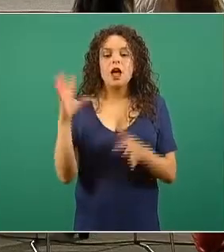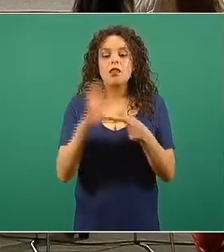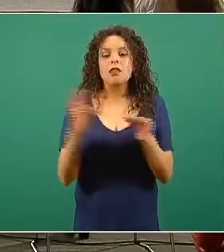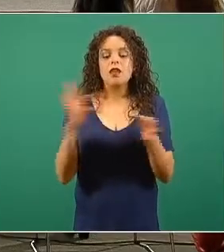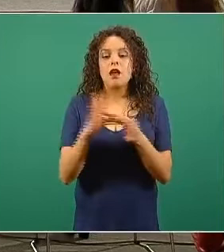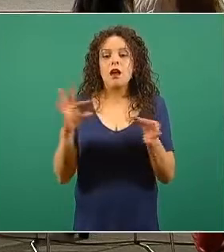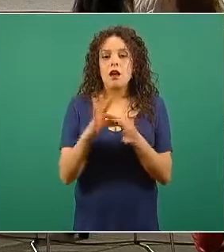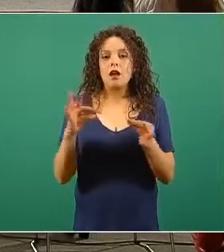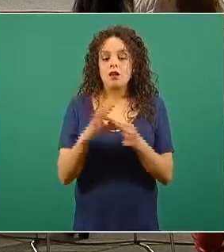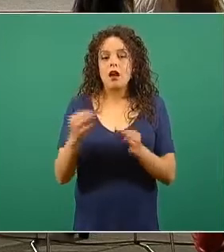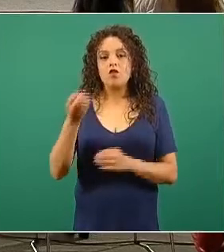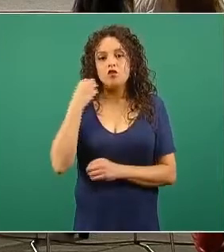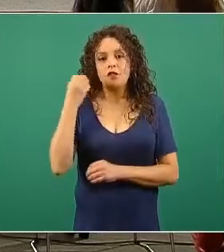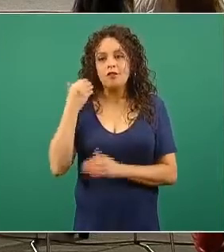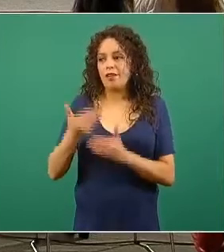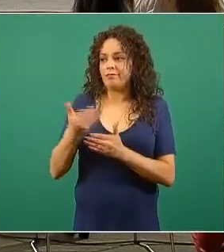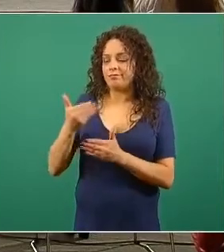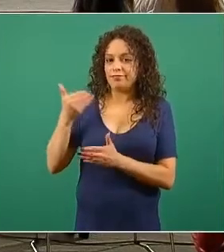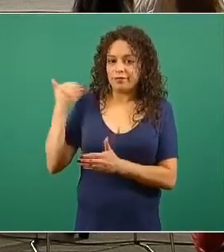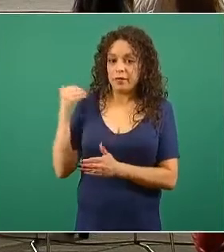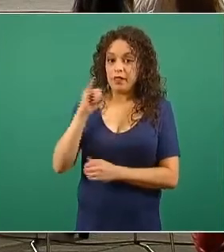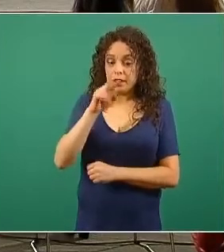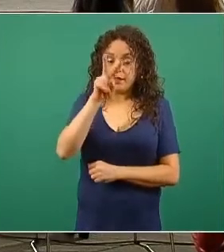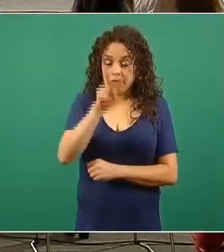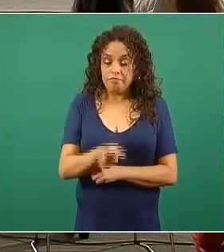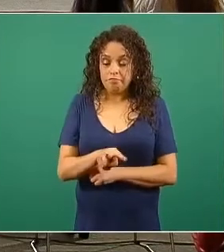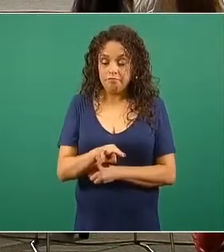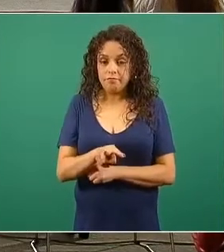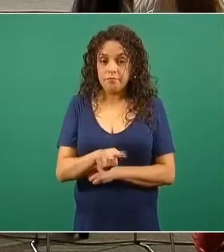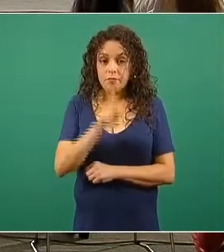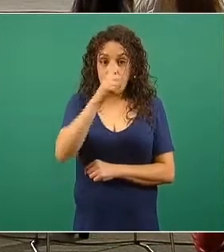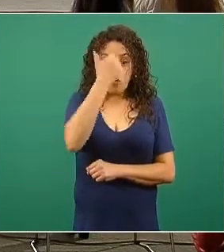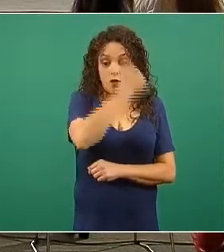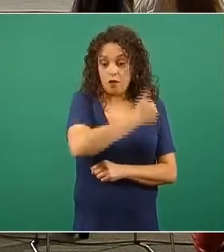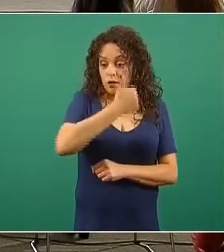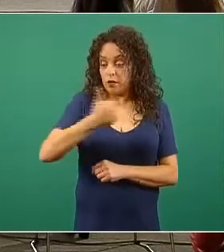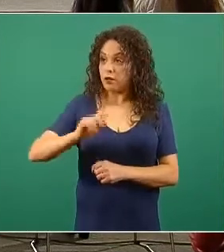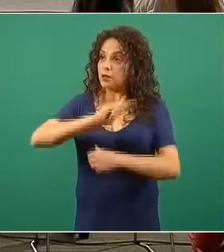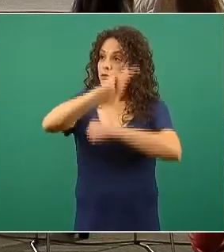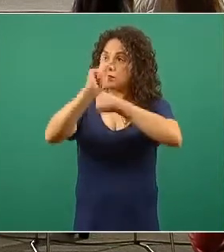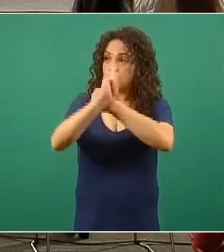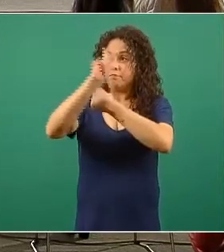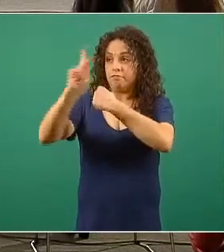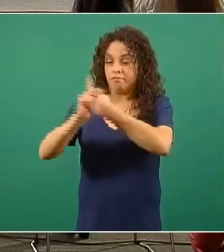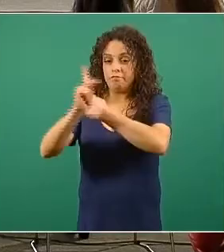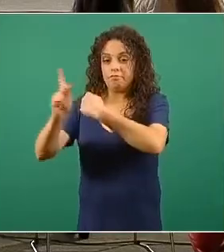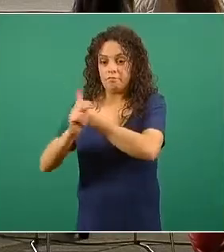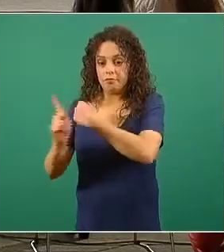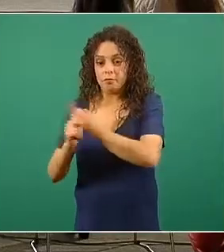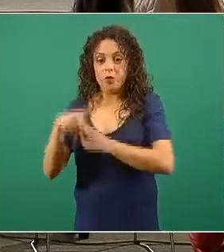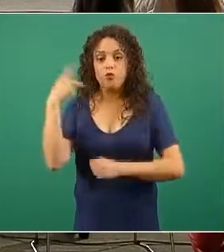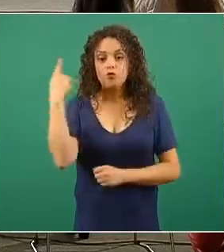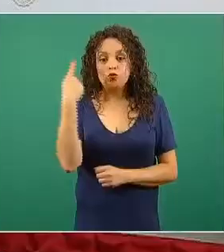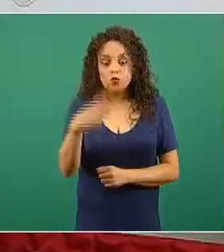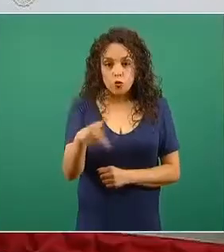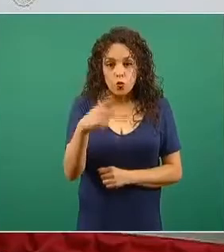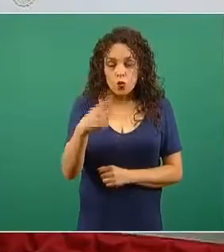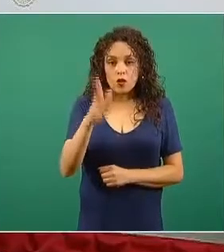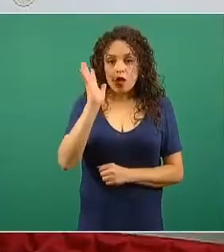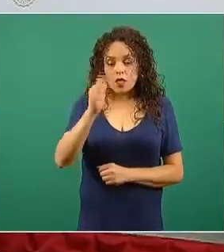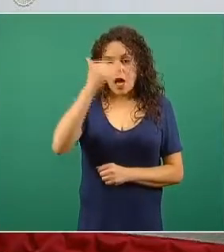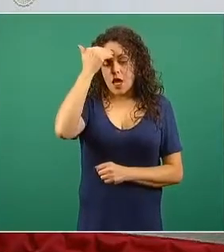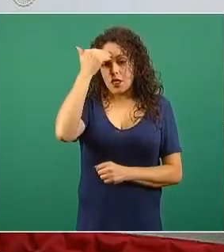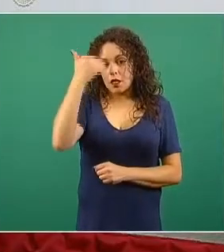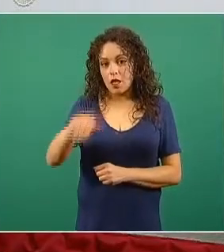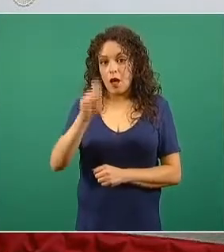conferencias previas, efectivamente cada país a través del conocimiento de no